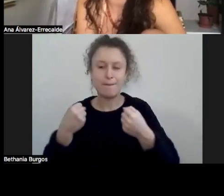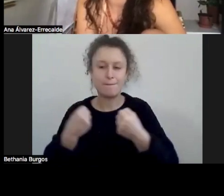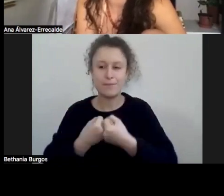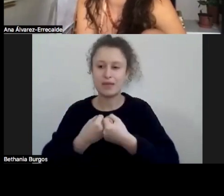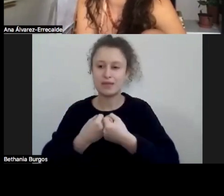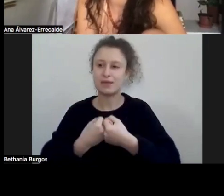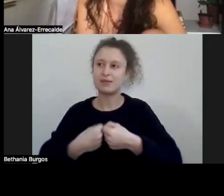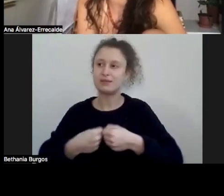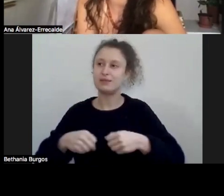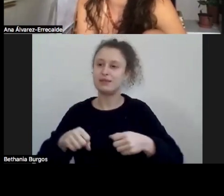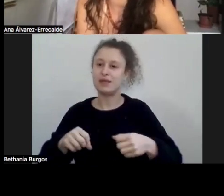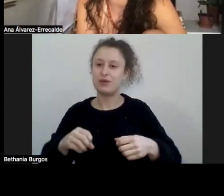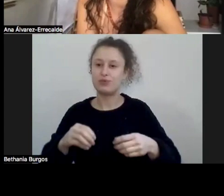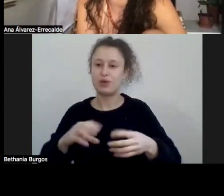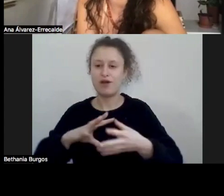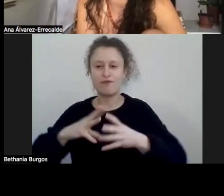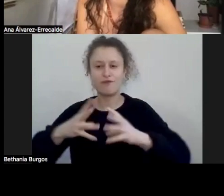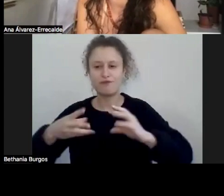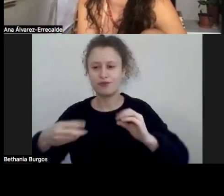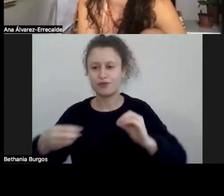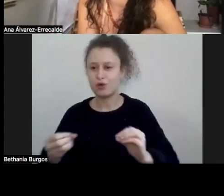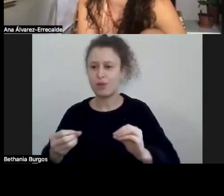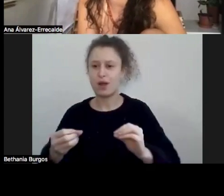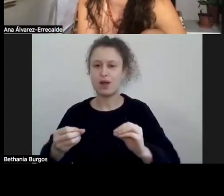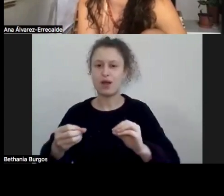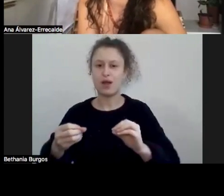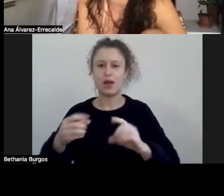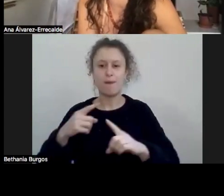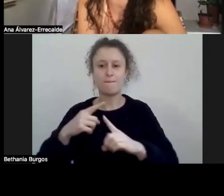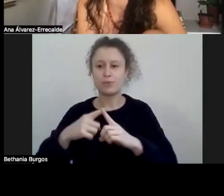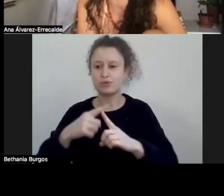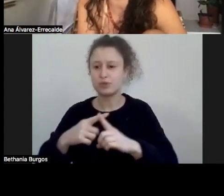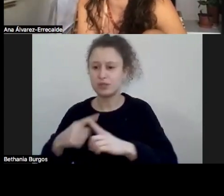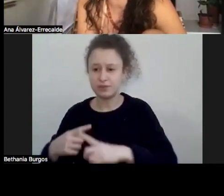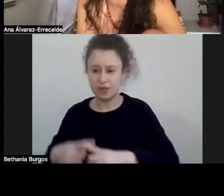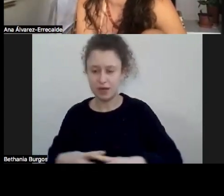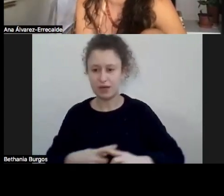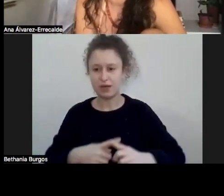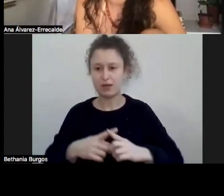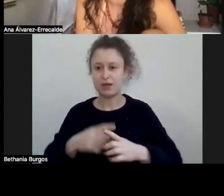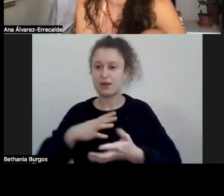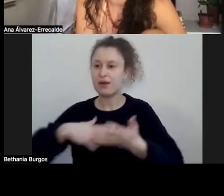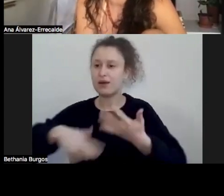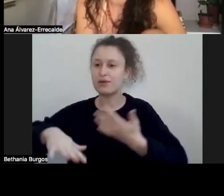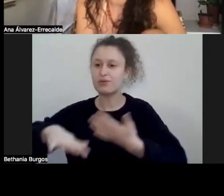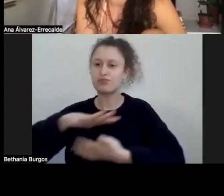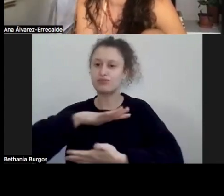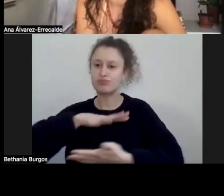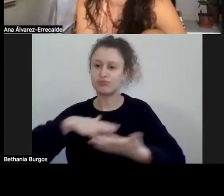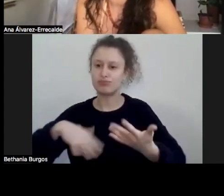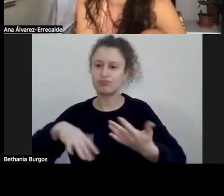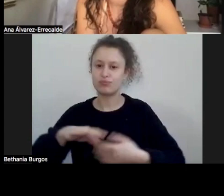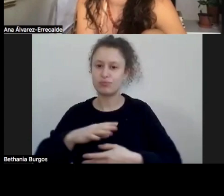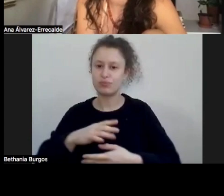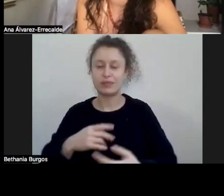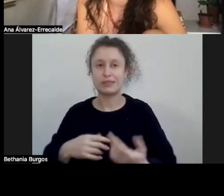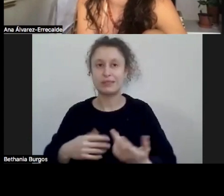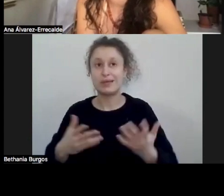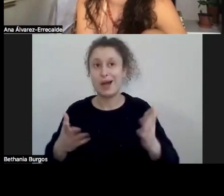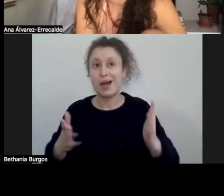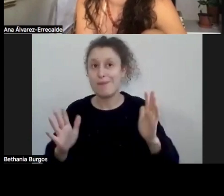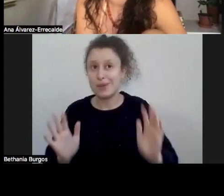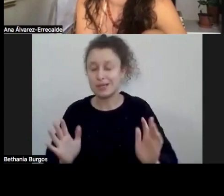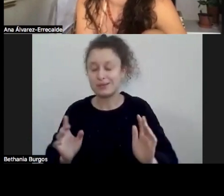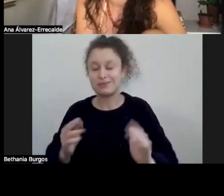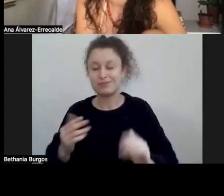positiva al entorno. Y por ahí nunca han dicho una palabra o nunca se han movido por sí solos, y sin embargo generan una